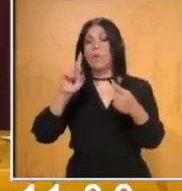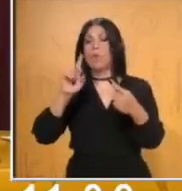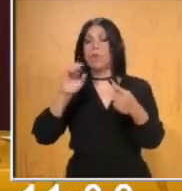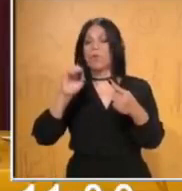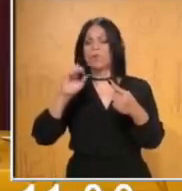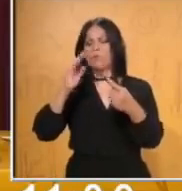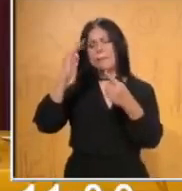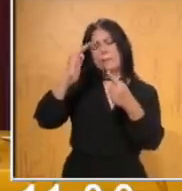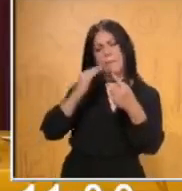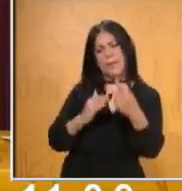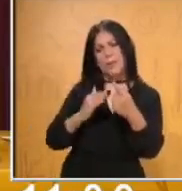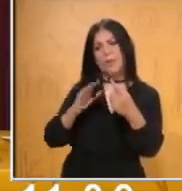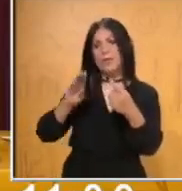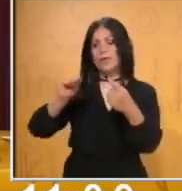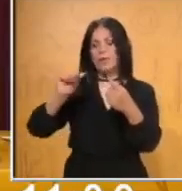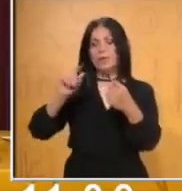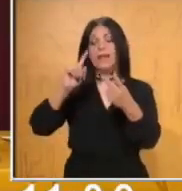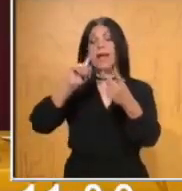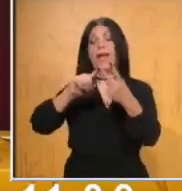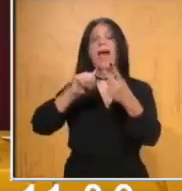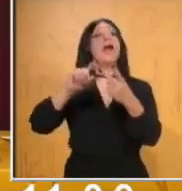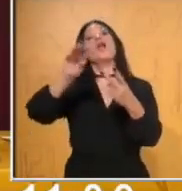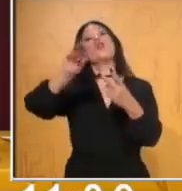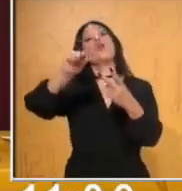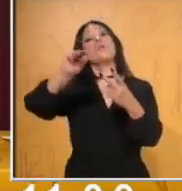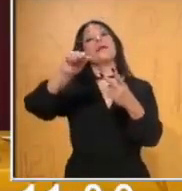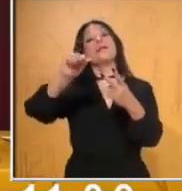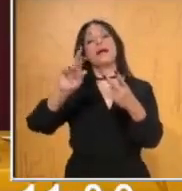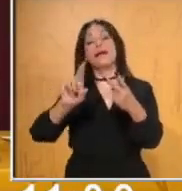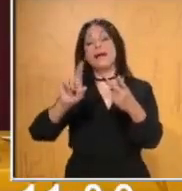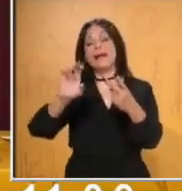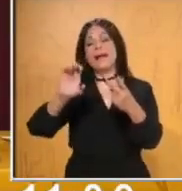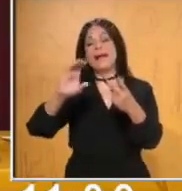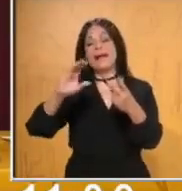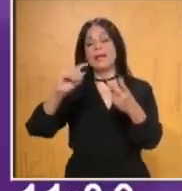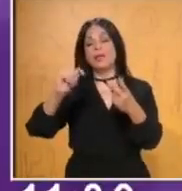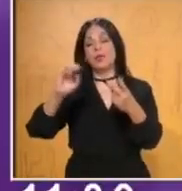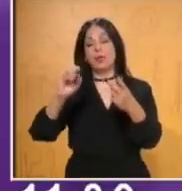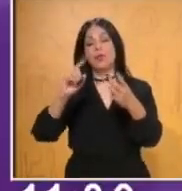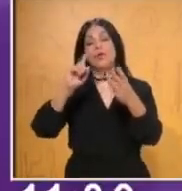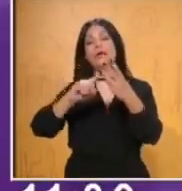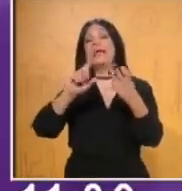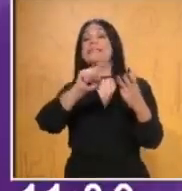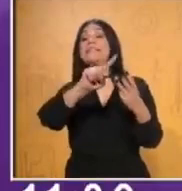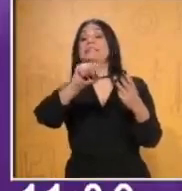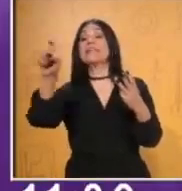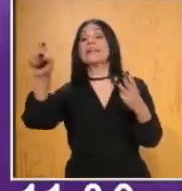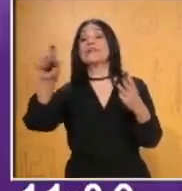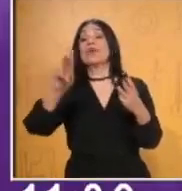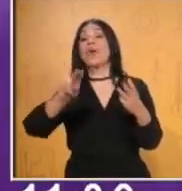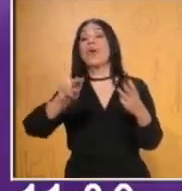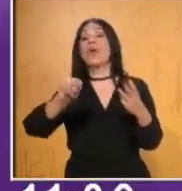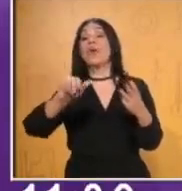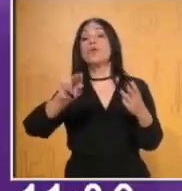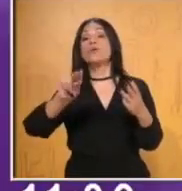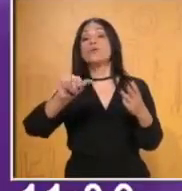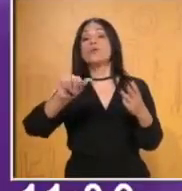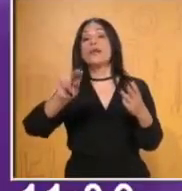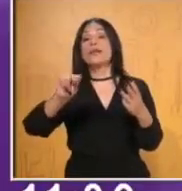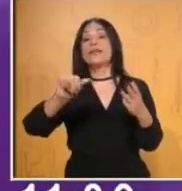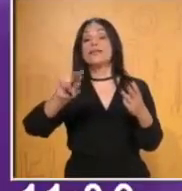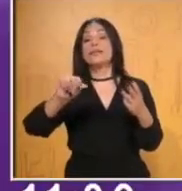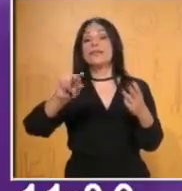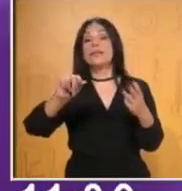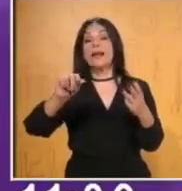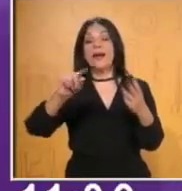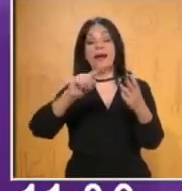agudos. 90 grados, ángulo recto, 180, ángulo llano. Ya tenemos ahí los tres conceptos y